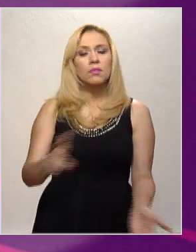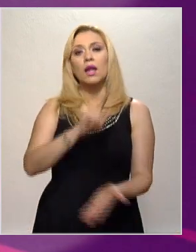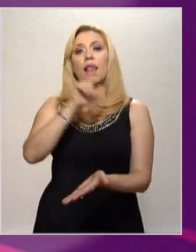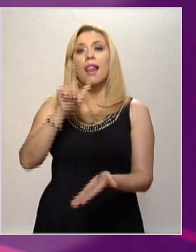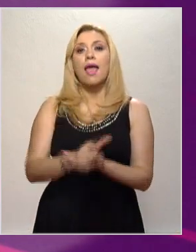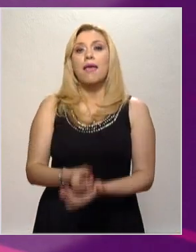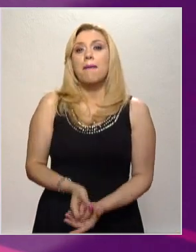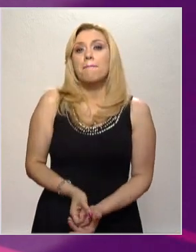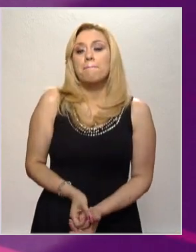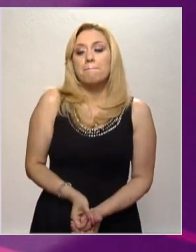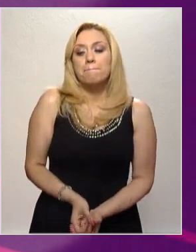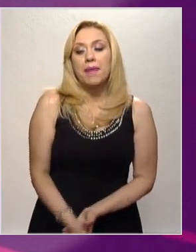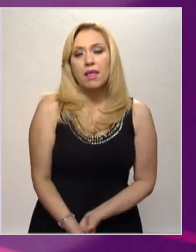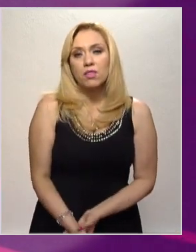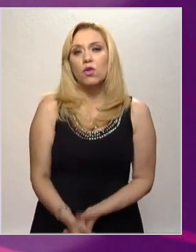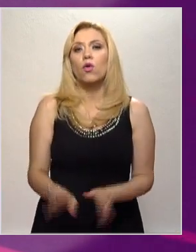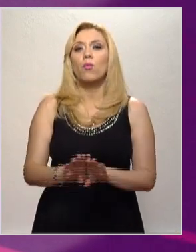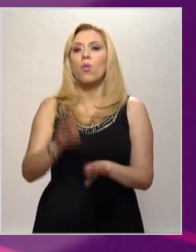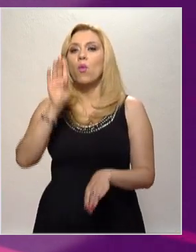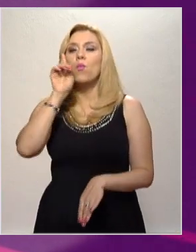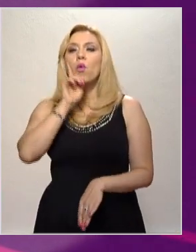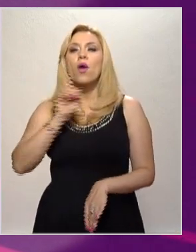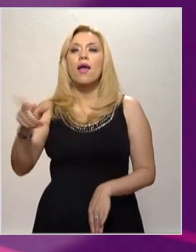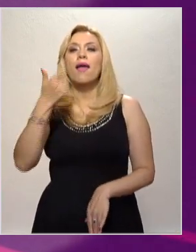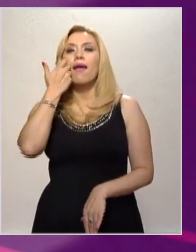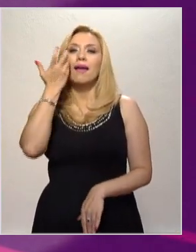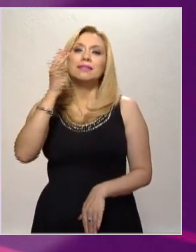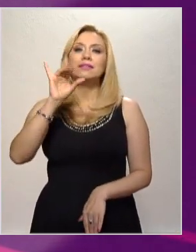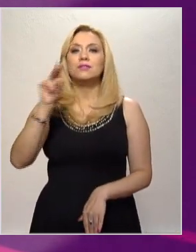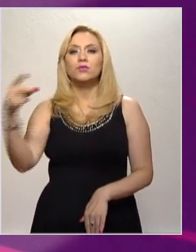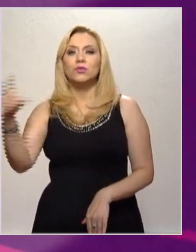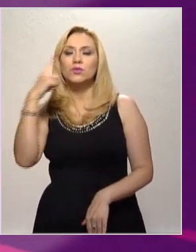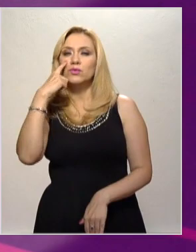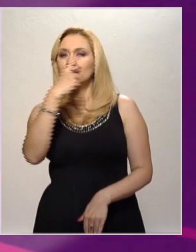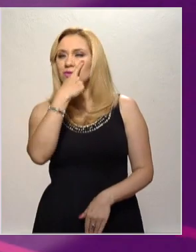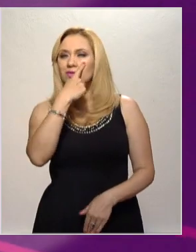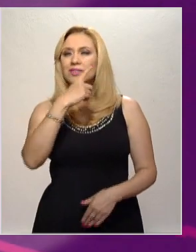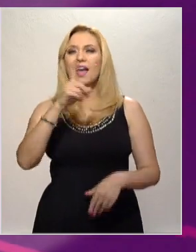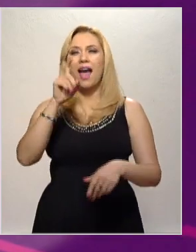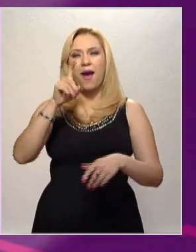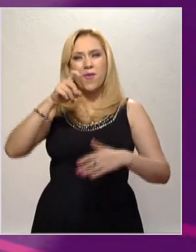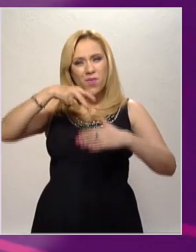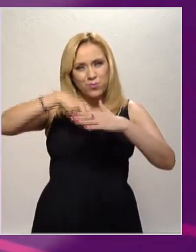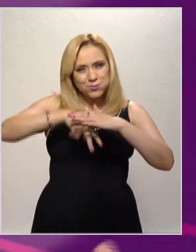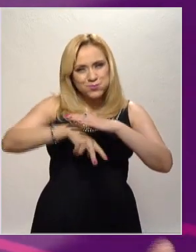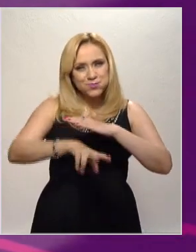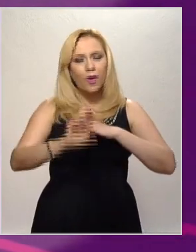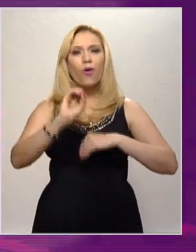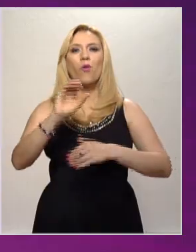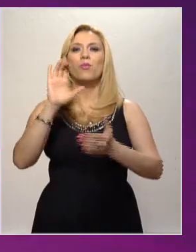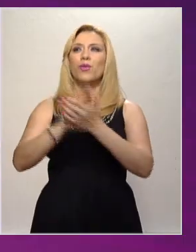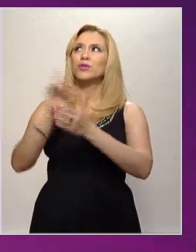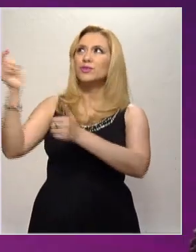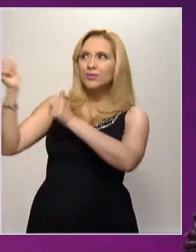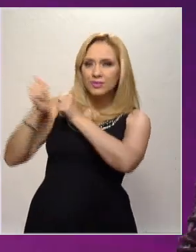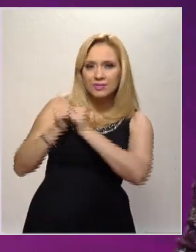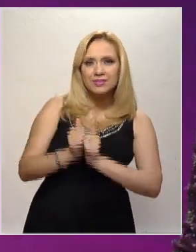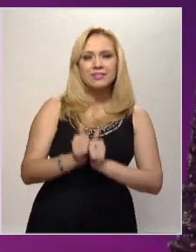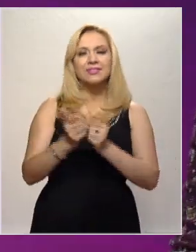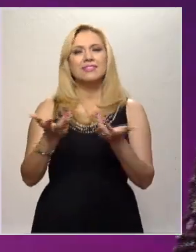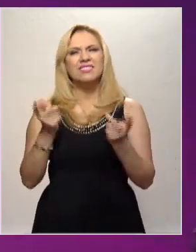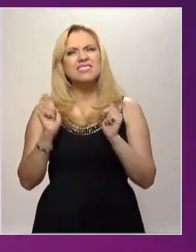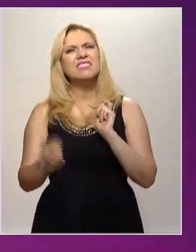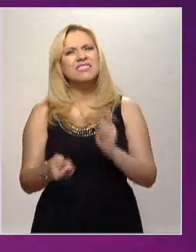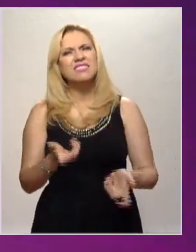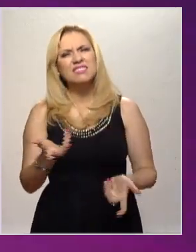parto humanizado, aprobado en mayo de 2019 por el Congreso del Estado de Nuevo León, no sé si nos puedes dar algún comentario sobre esa ley, en qué consiste,